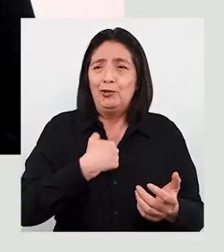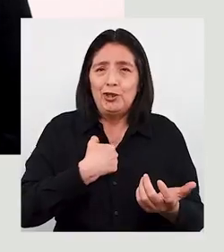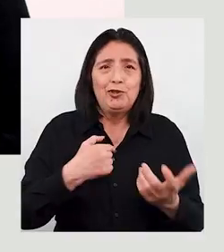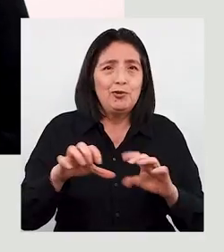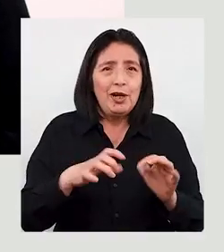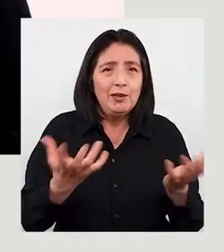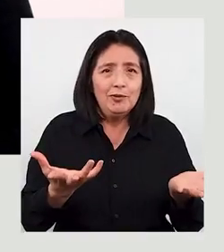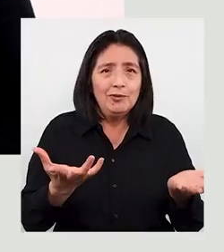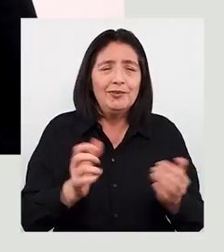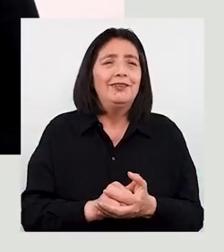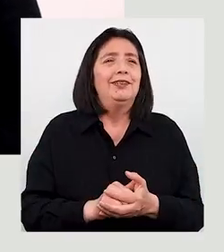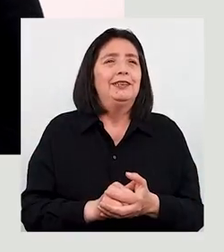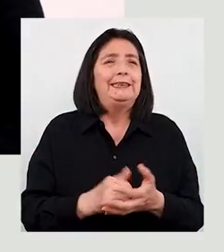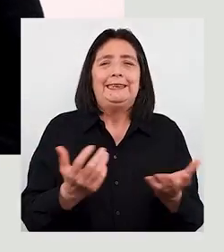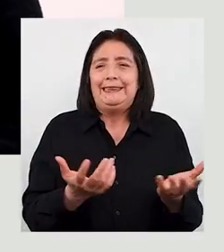estoy haciendo